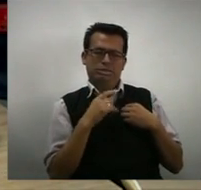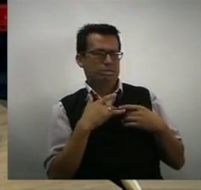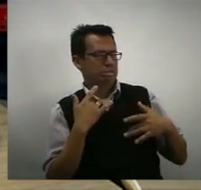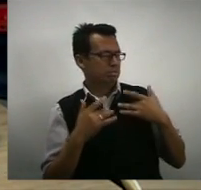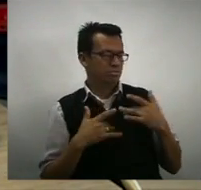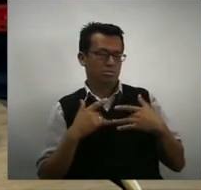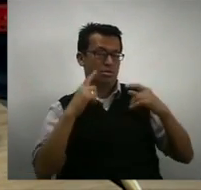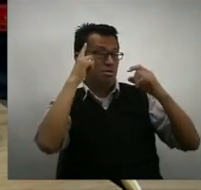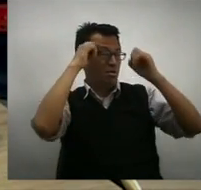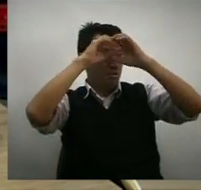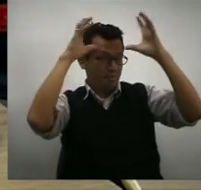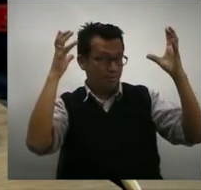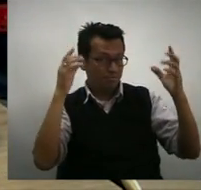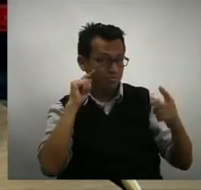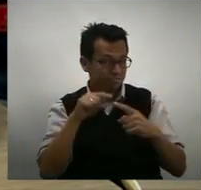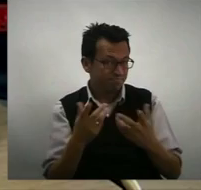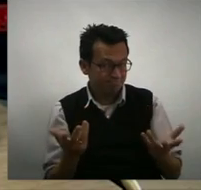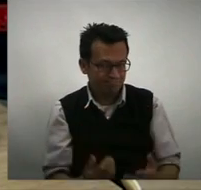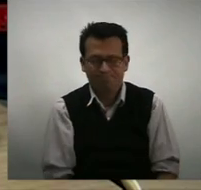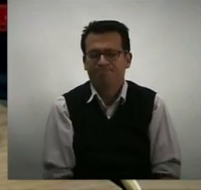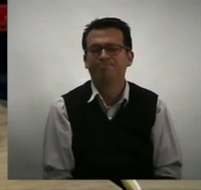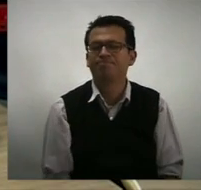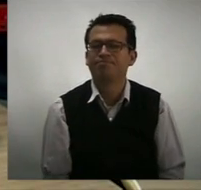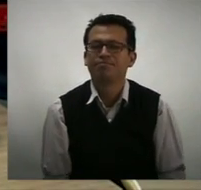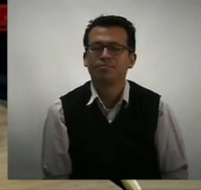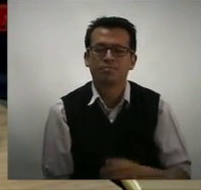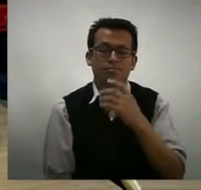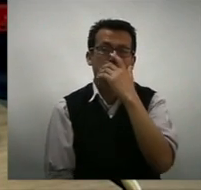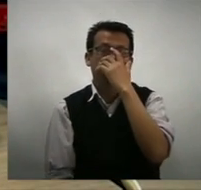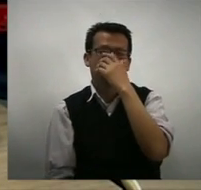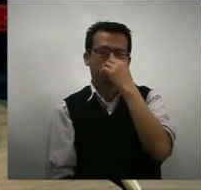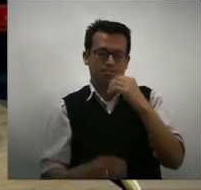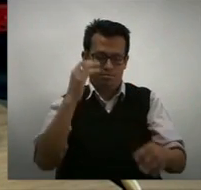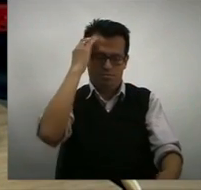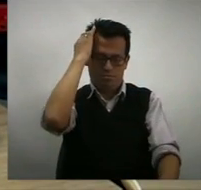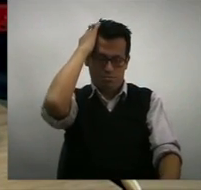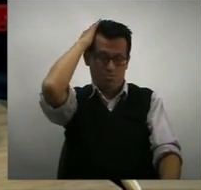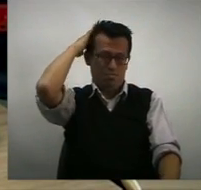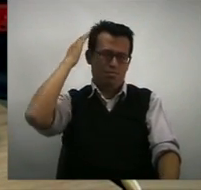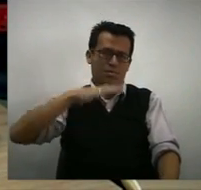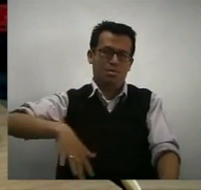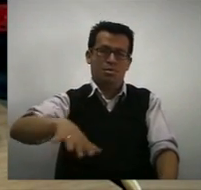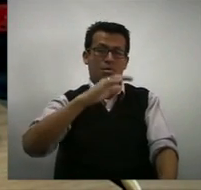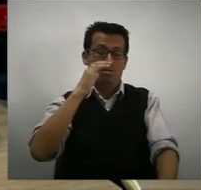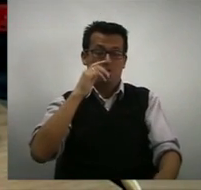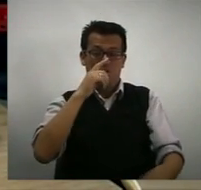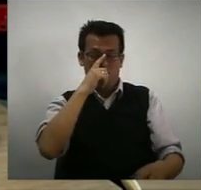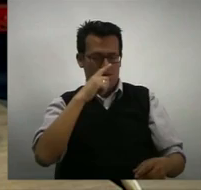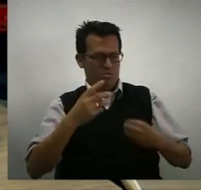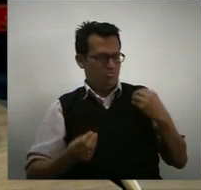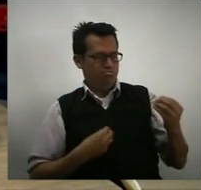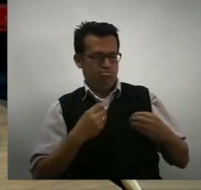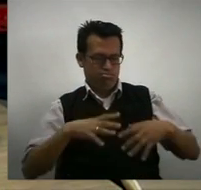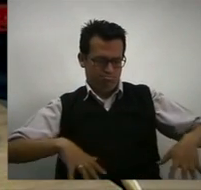e imaginar por sí mismos? Esto es de Marcuse. La regulación de los espacios encuentra su máxima expresión en el